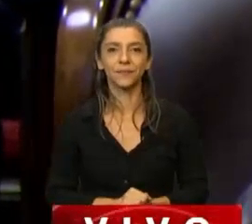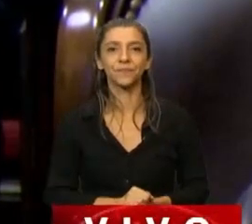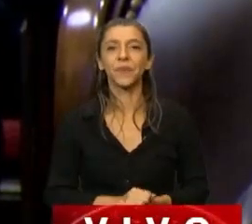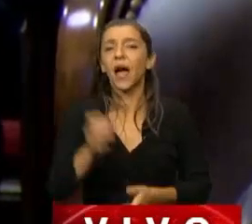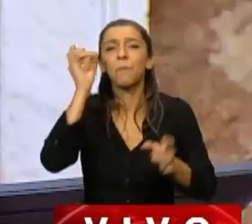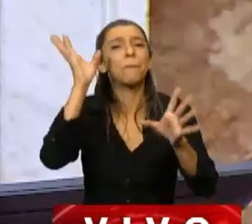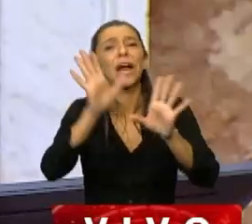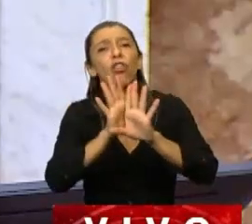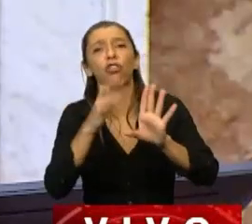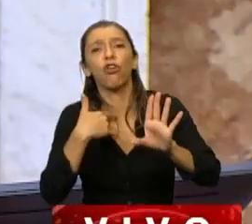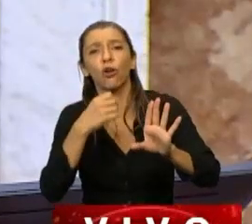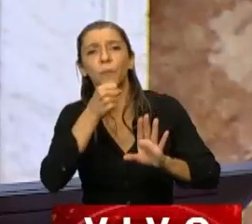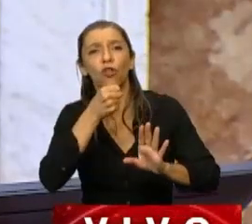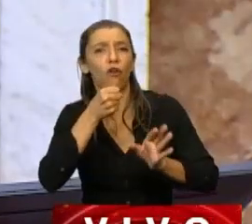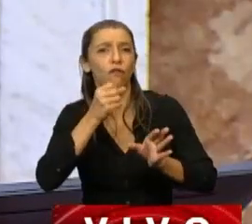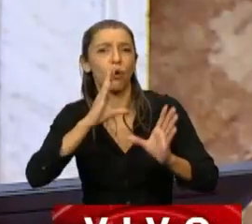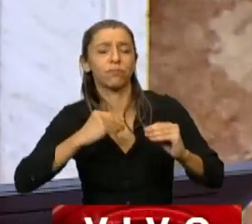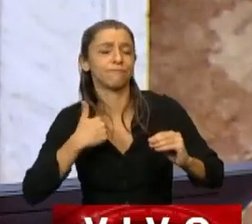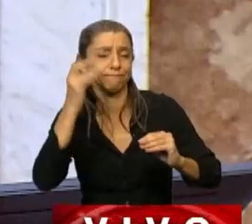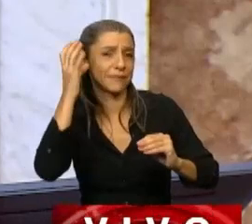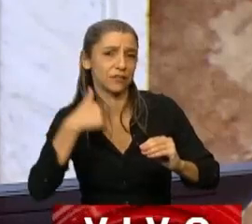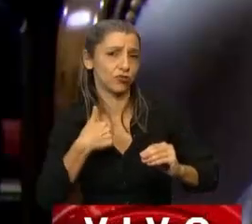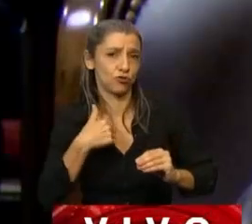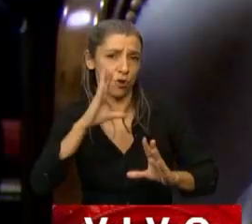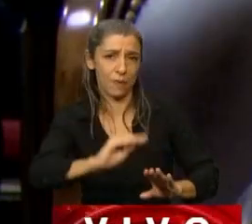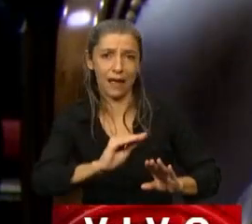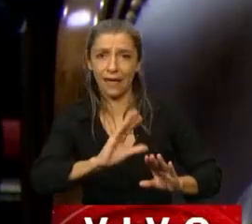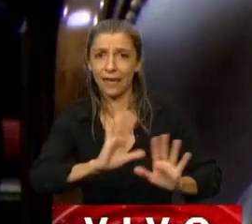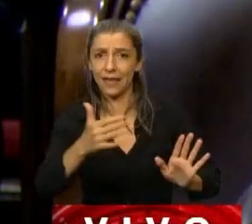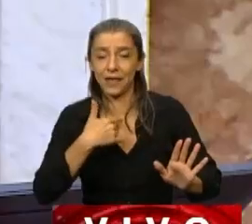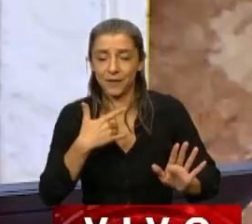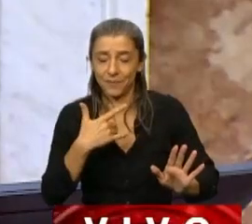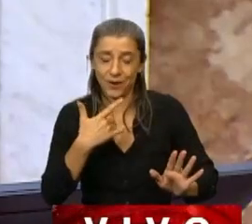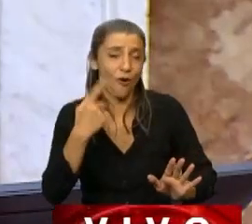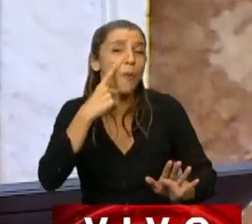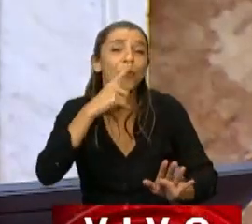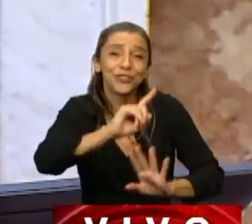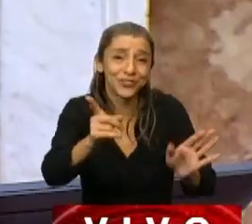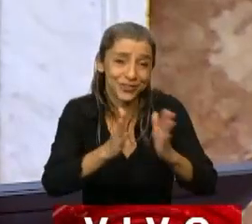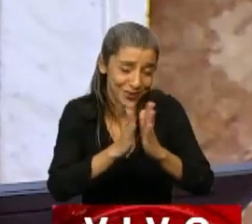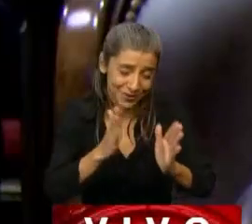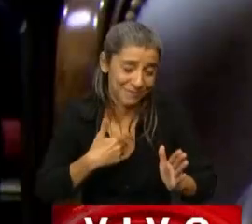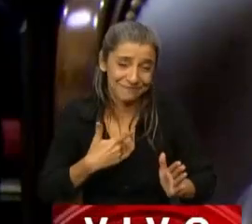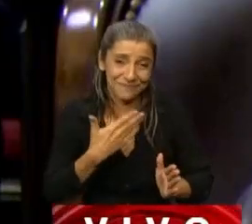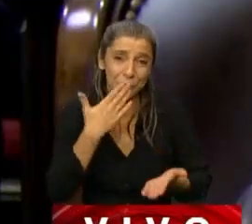No, perdón, le apagué yo el micrófono, diputado, perdóneme. Gracias, presidente. Y le juro que no fue adrede.